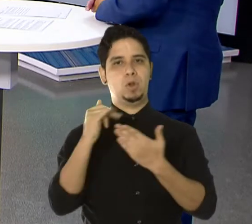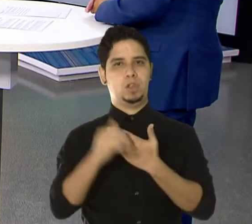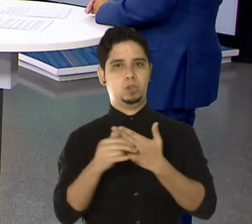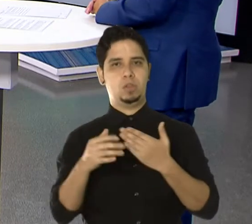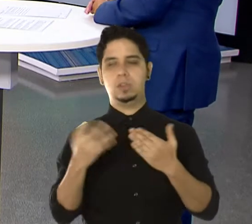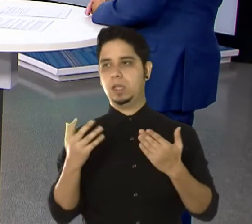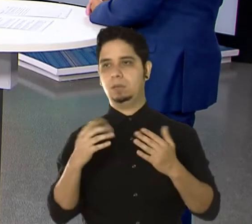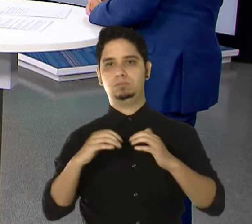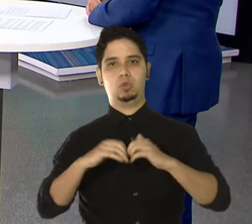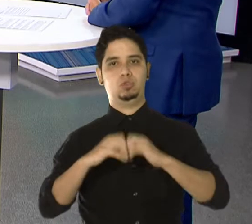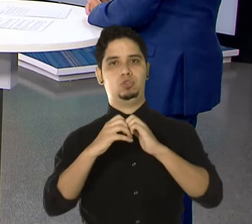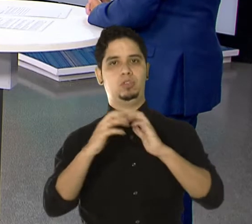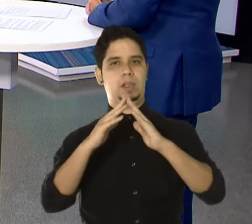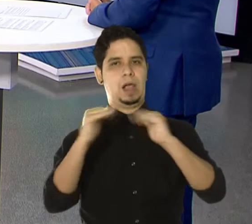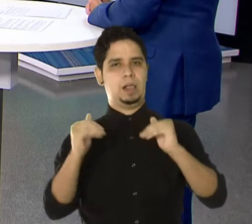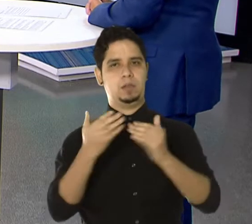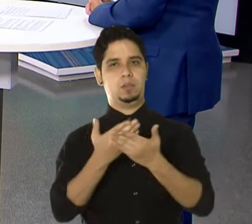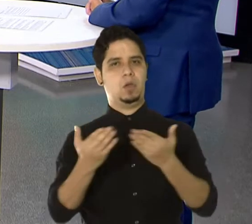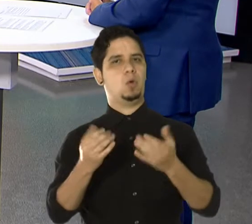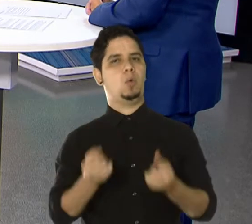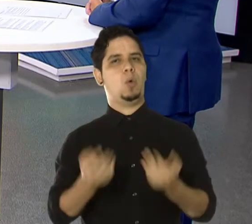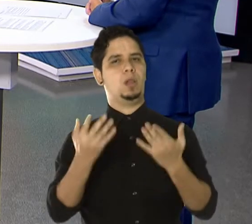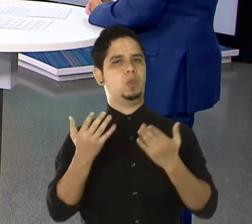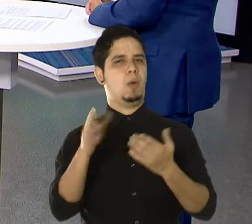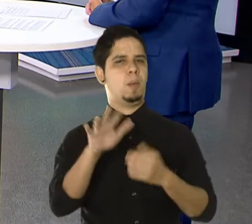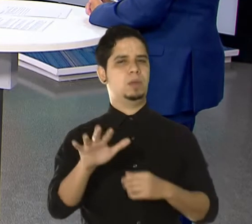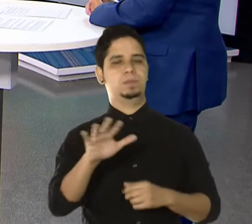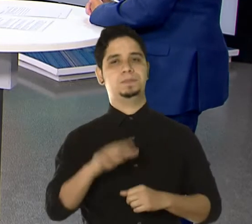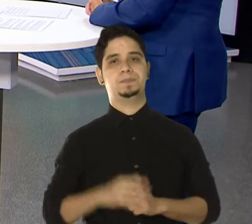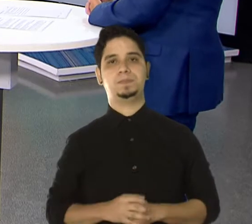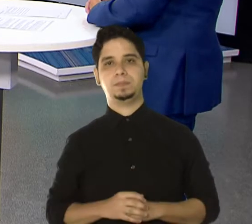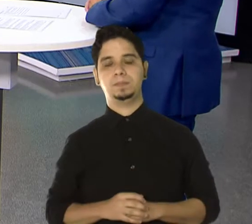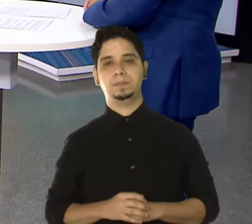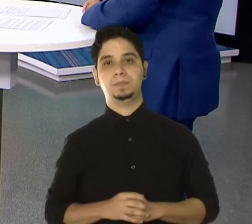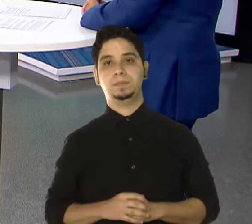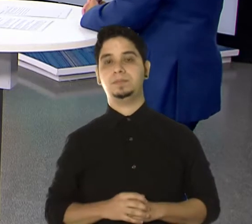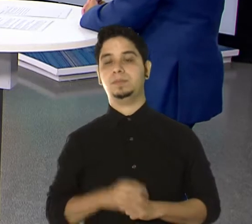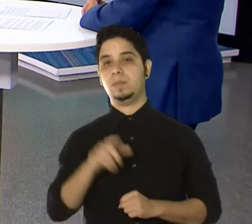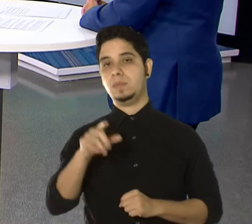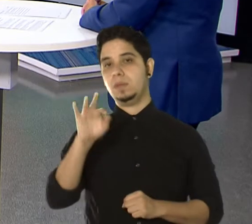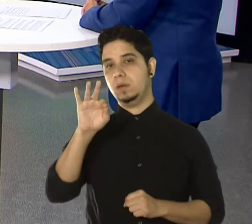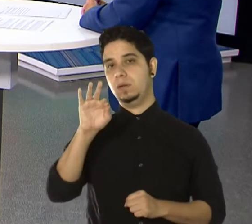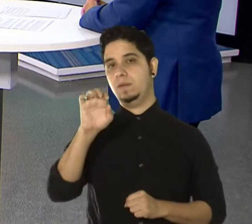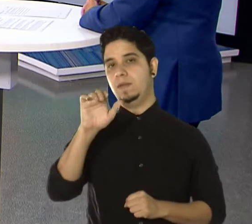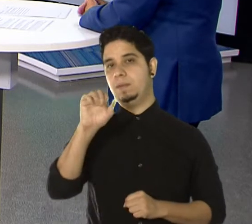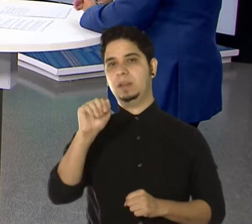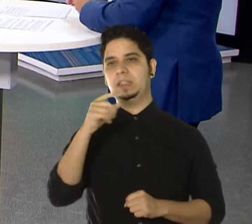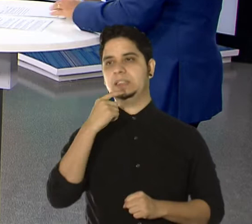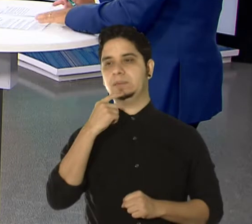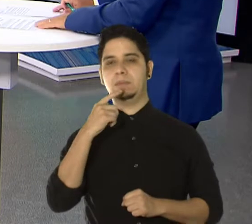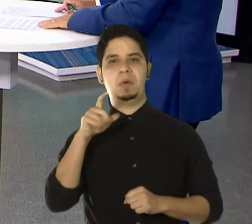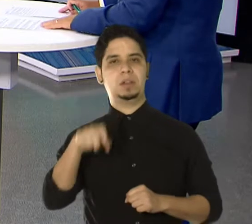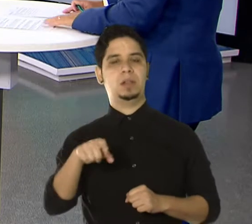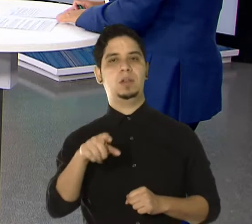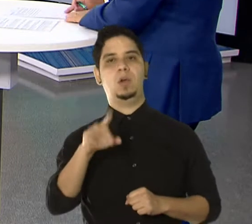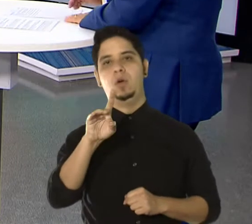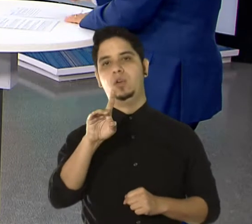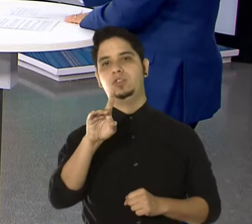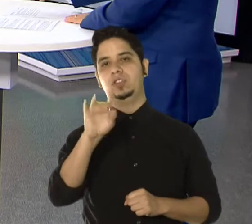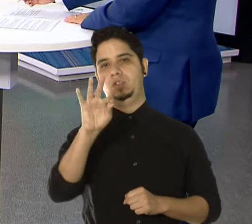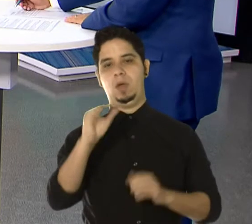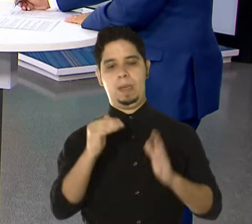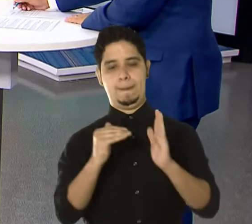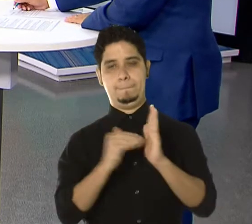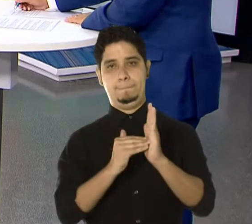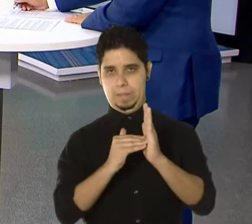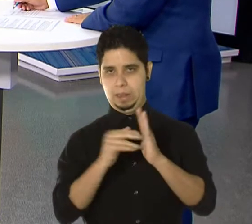reconstrucción? En términos de mano de obra, según los cálculos de FEMA, se estiman que se van a necesitar unos 89,000 empleados en la